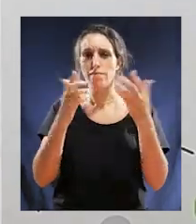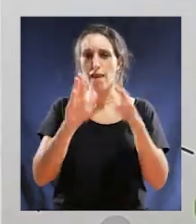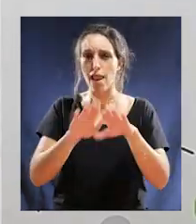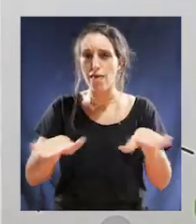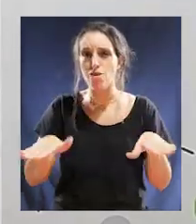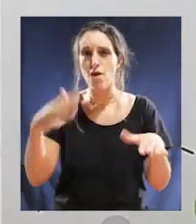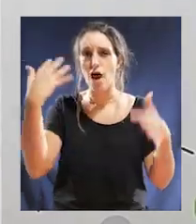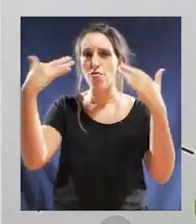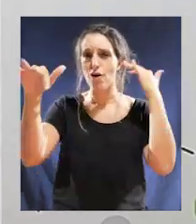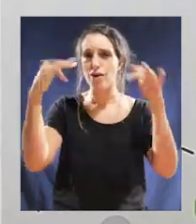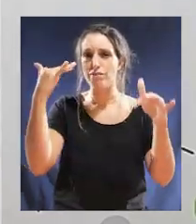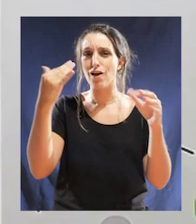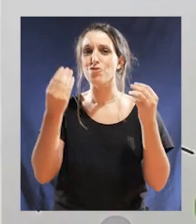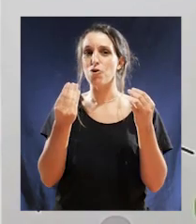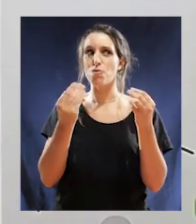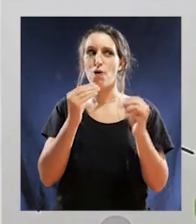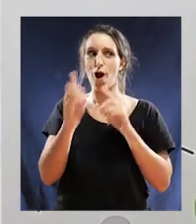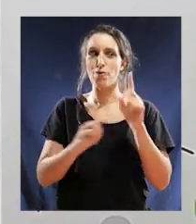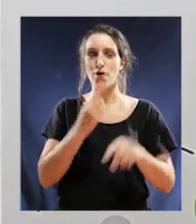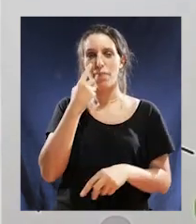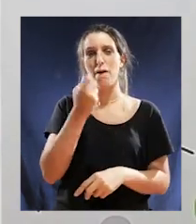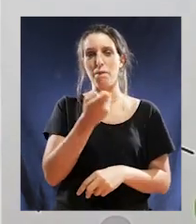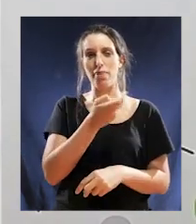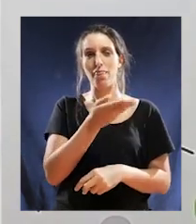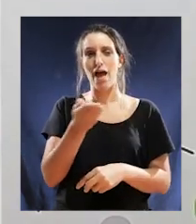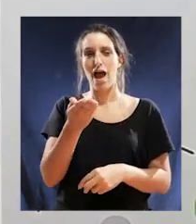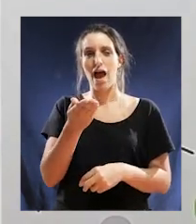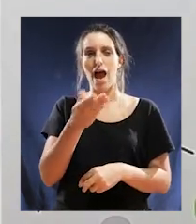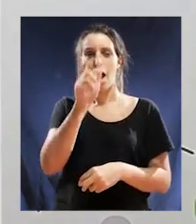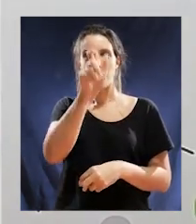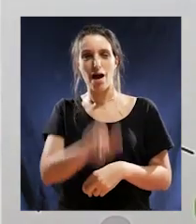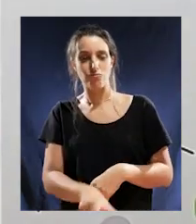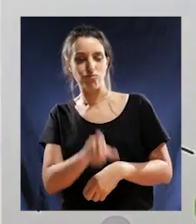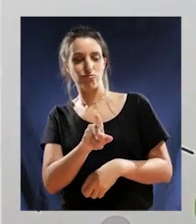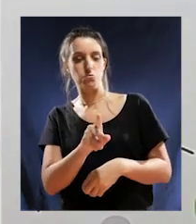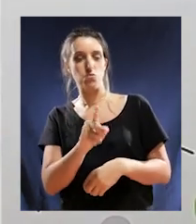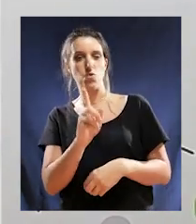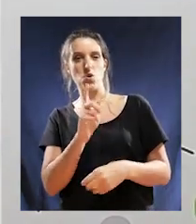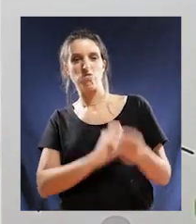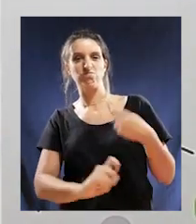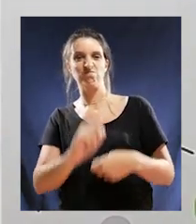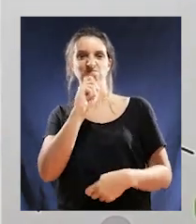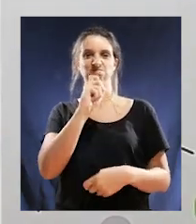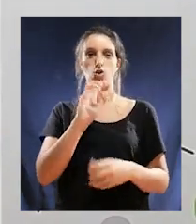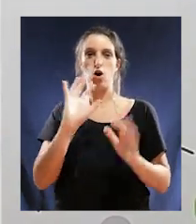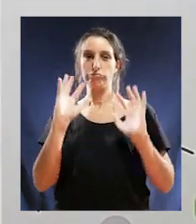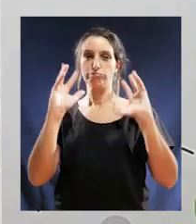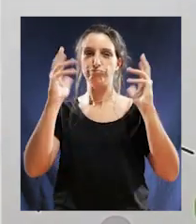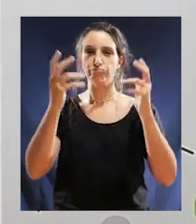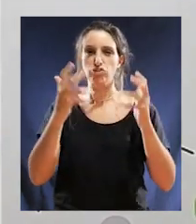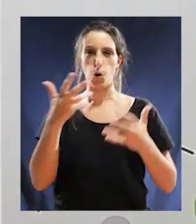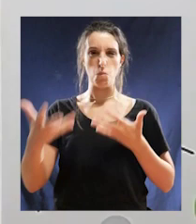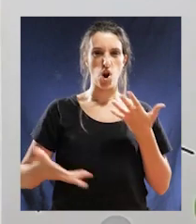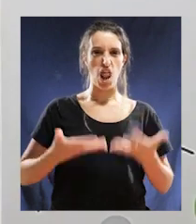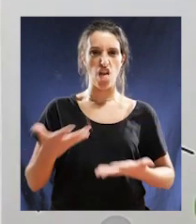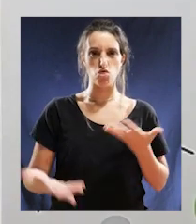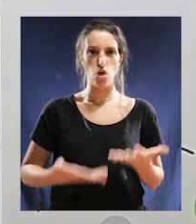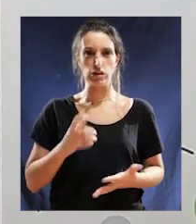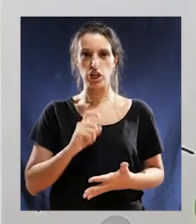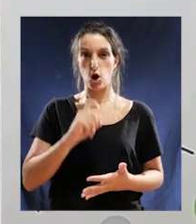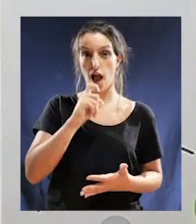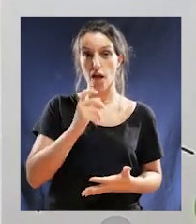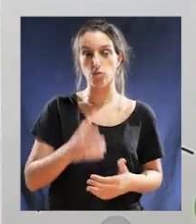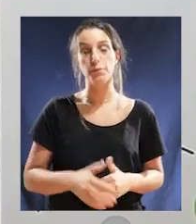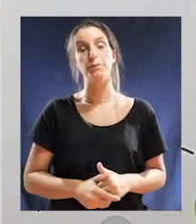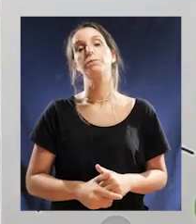niñas y adolescentes se muestren más irritables y estén más propensos a los berrinches estén molestos estén